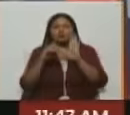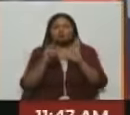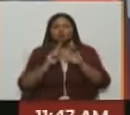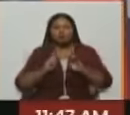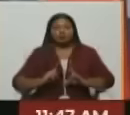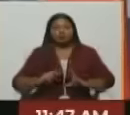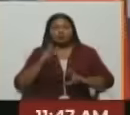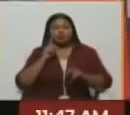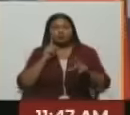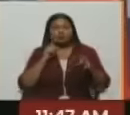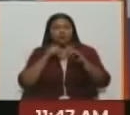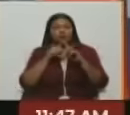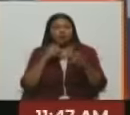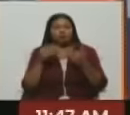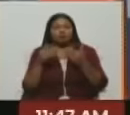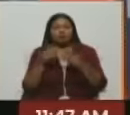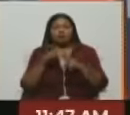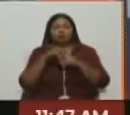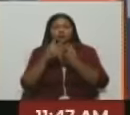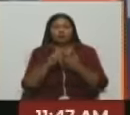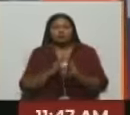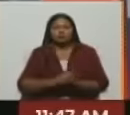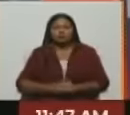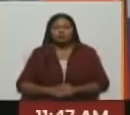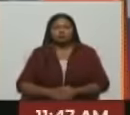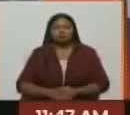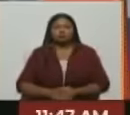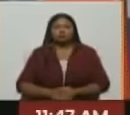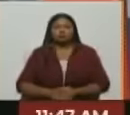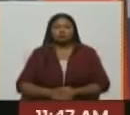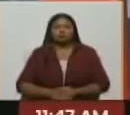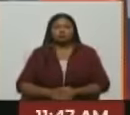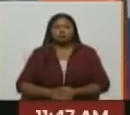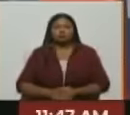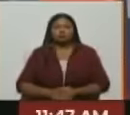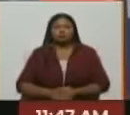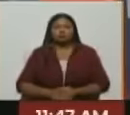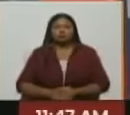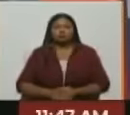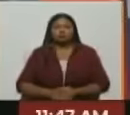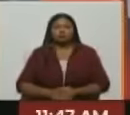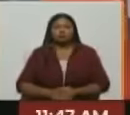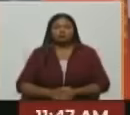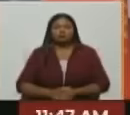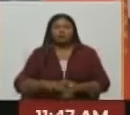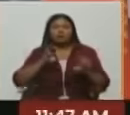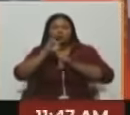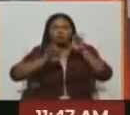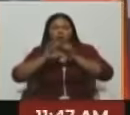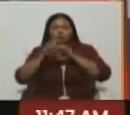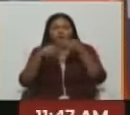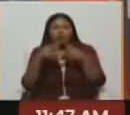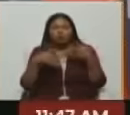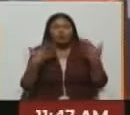ser objetivo, independiente e imparcial, calificando a estos terroristas, a estos conspiradores que